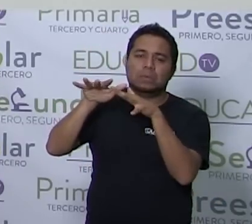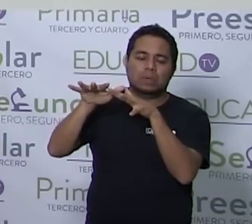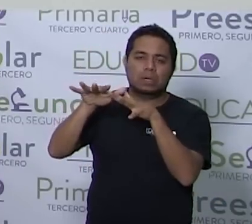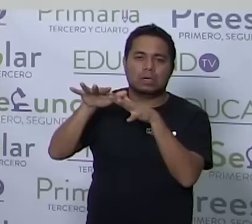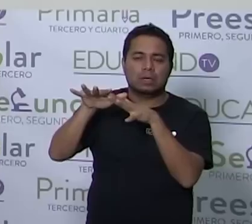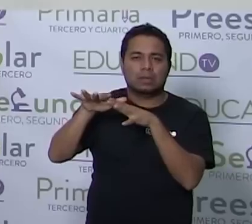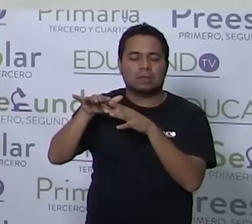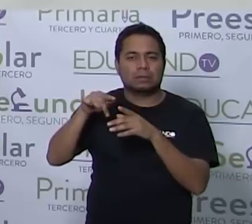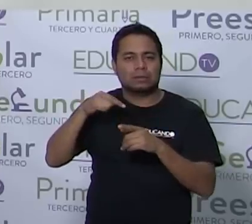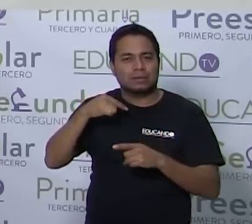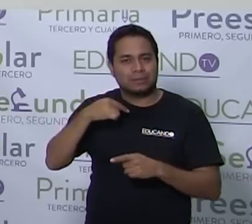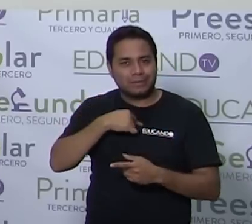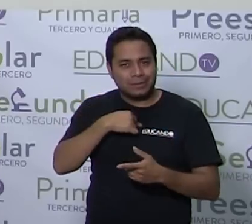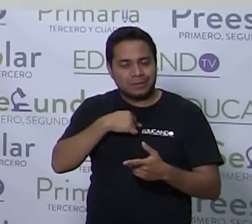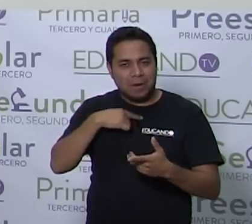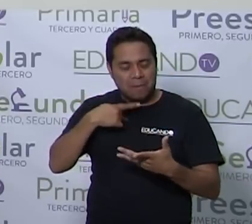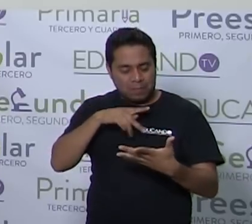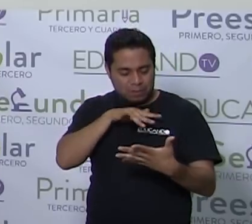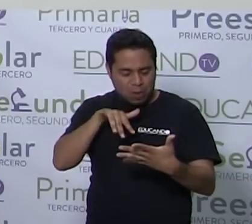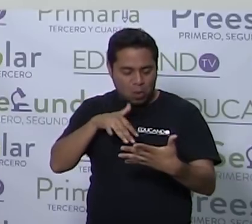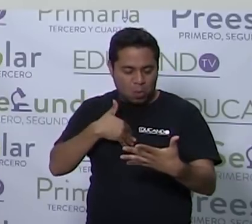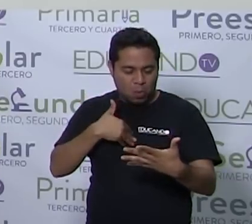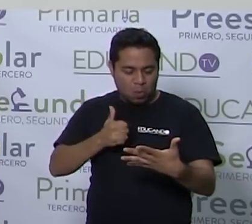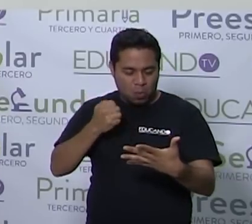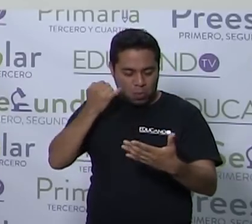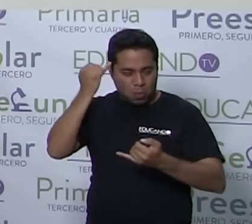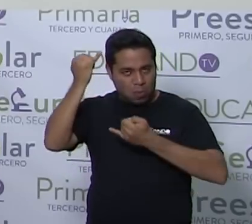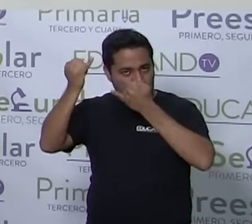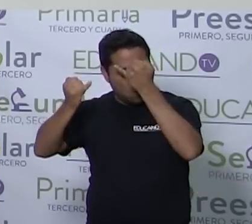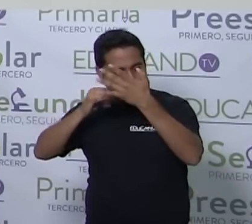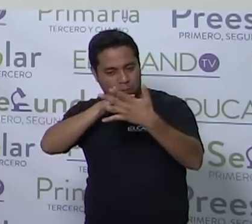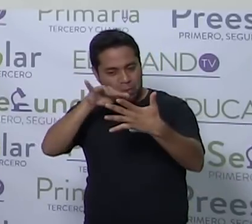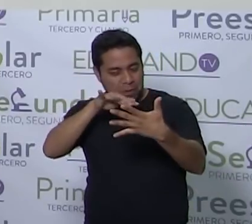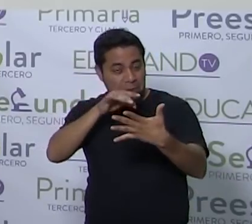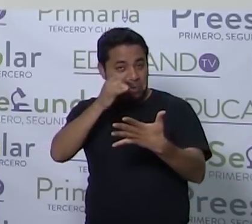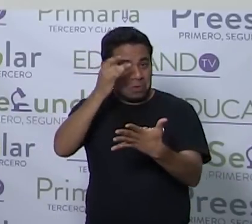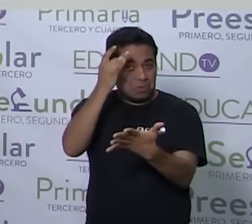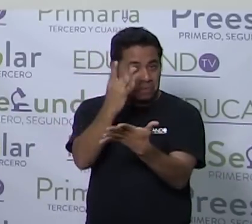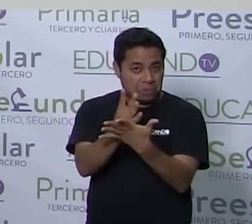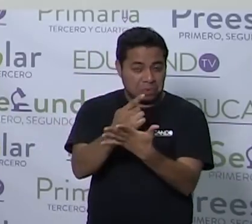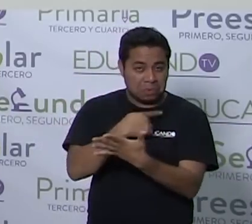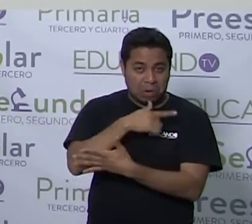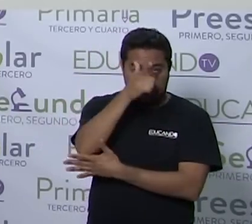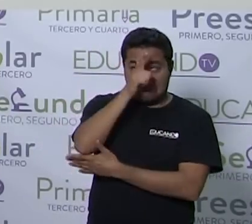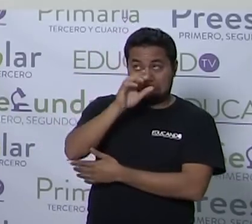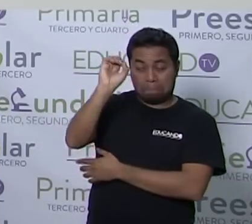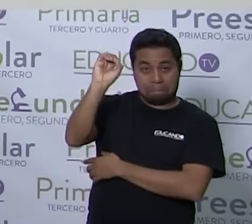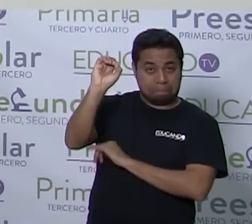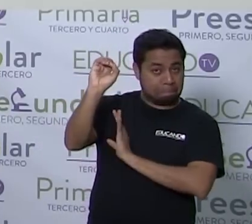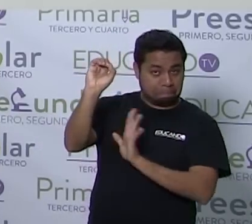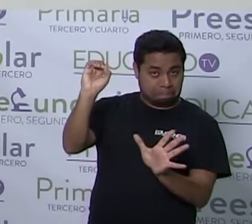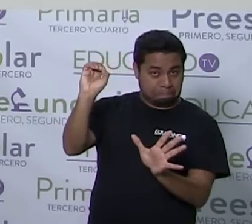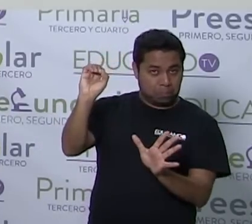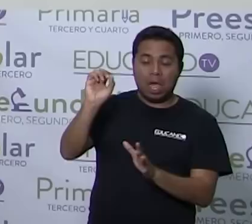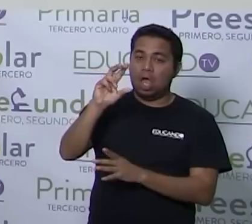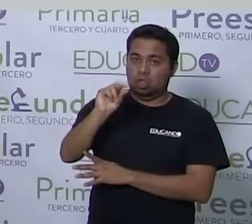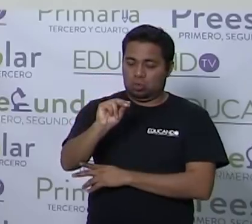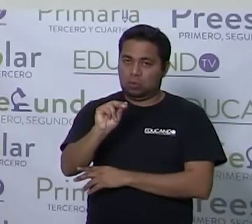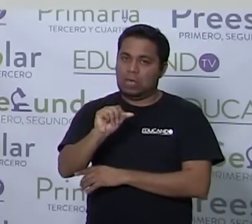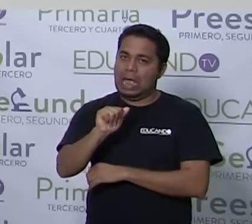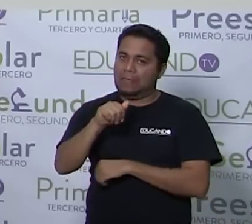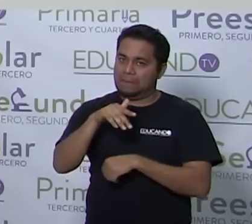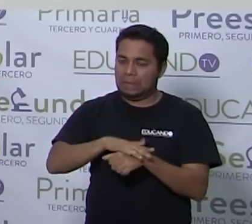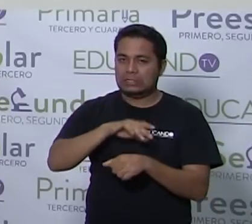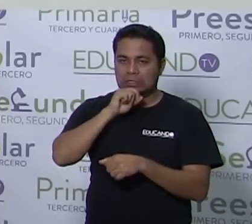que el lector se imagine todo eso. No solamente se va a imaginar a la luna en el cielo, sino que además se